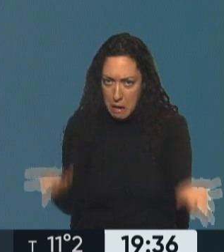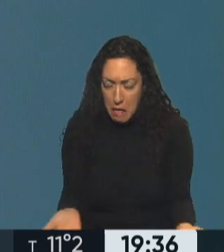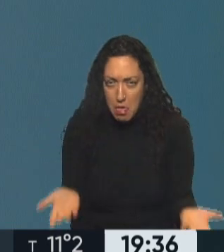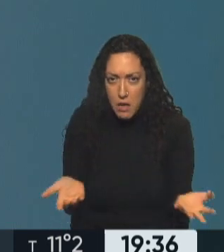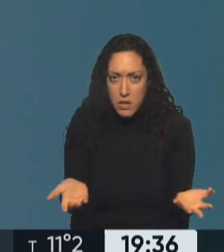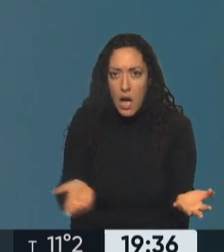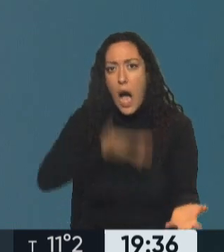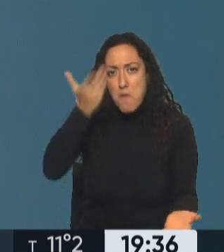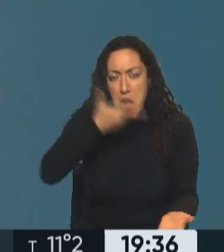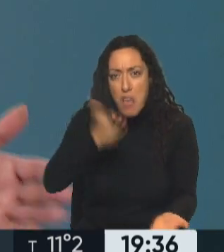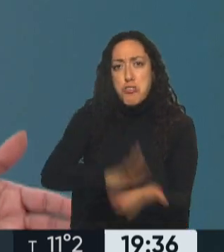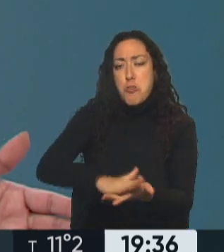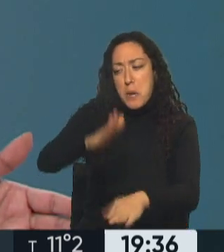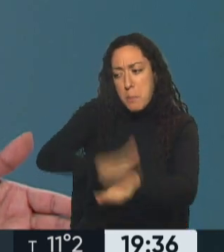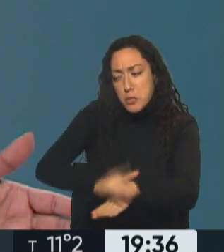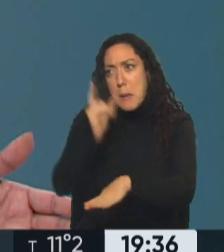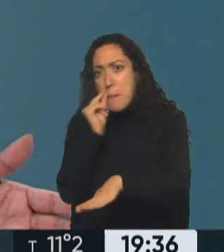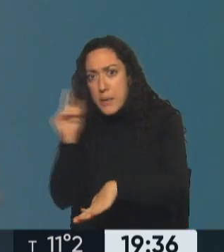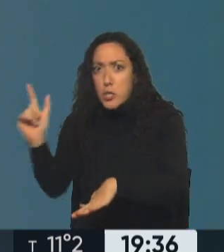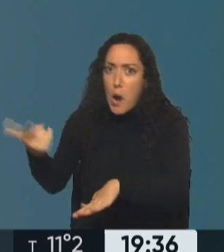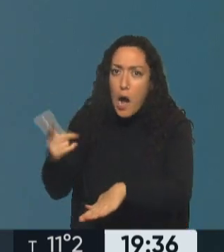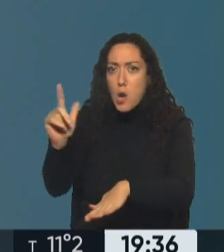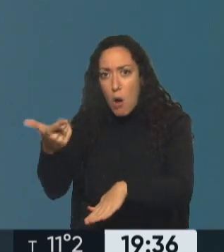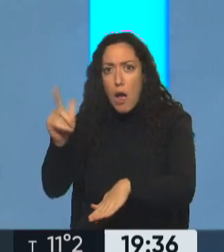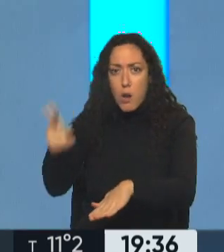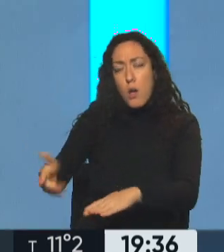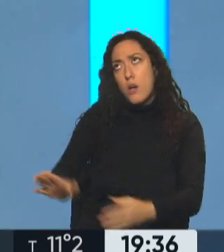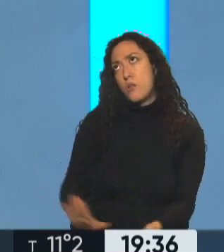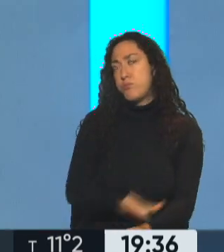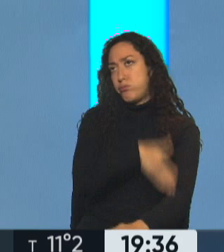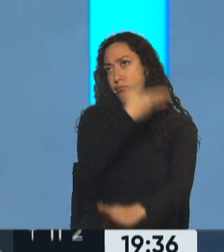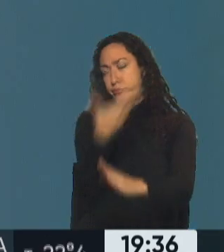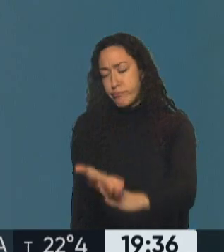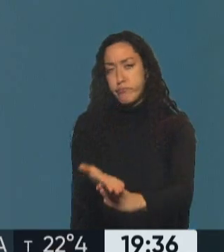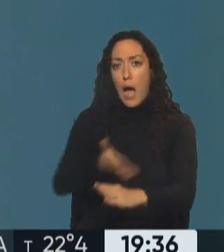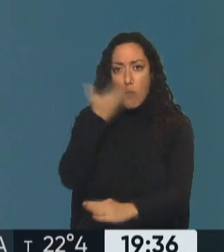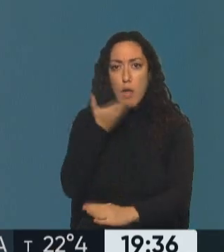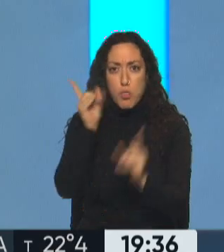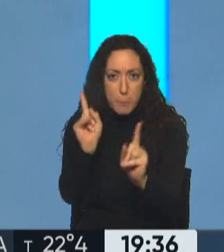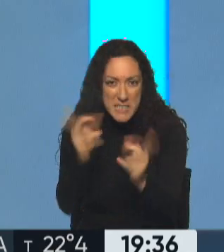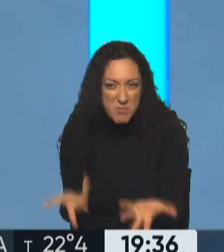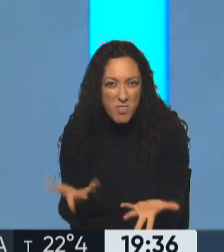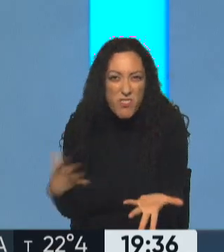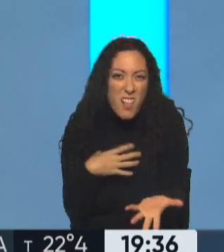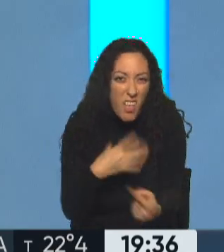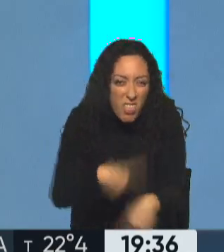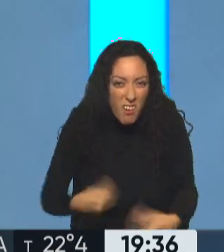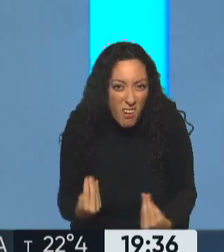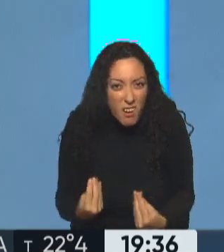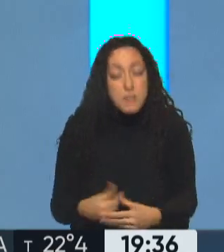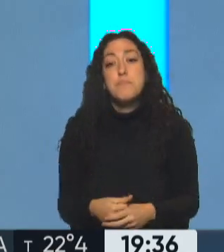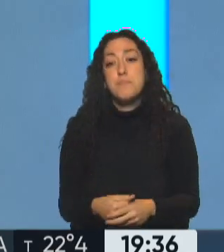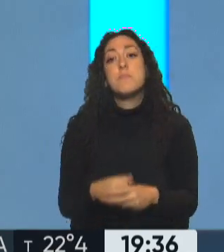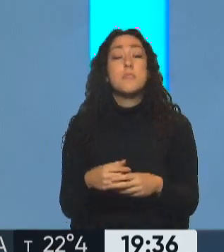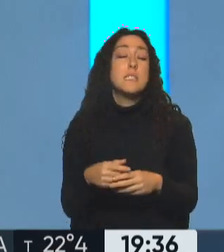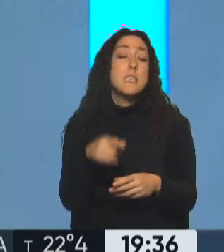hablando esto de la falta de responsabilidad? ¿No? Desde hace mucho tiempo. Entonces, ¿qué es lo que falta? Bien. Sí, vos ahí señalabas